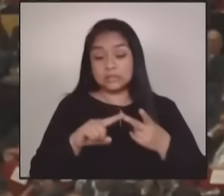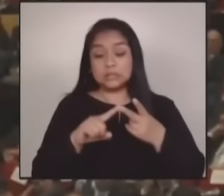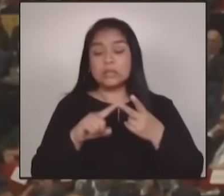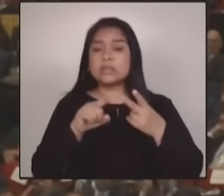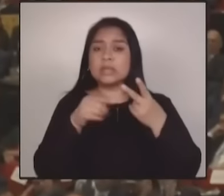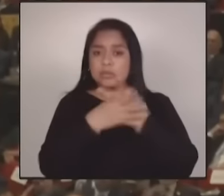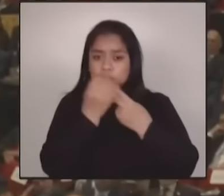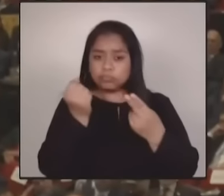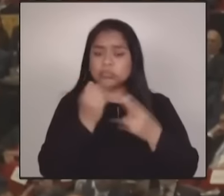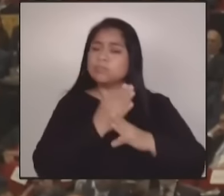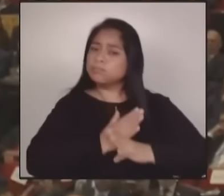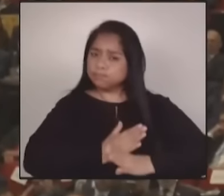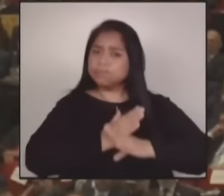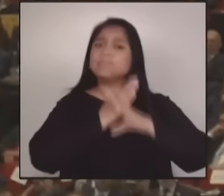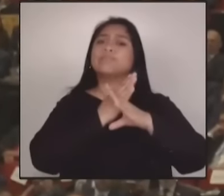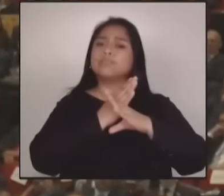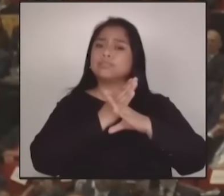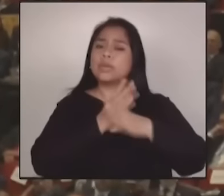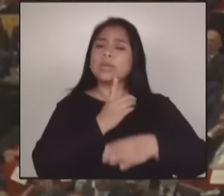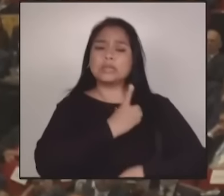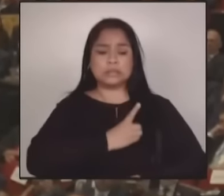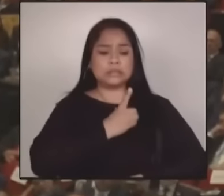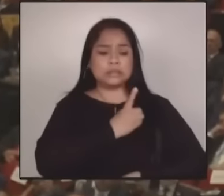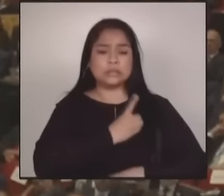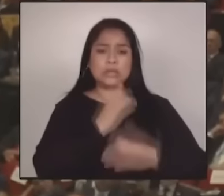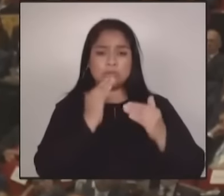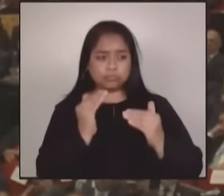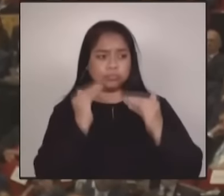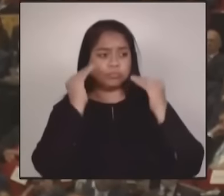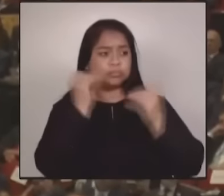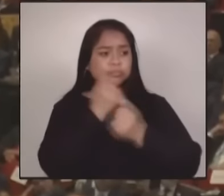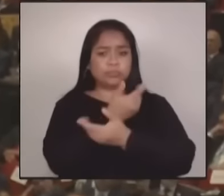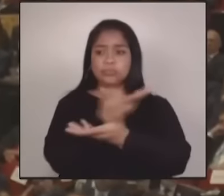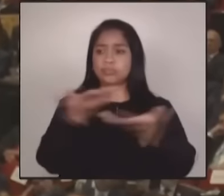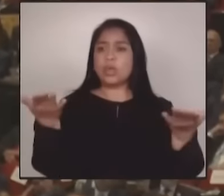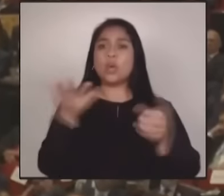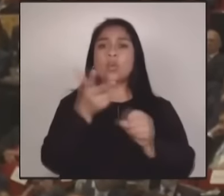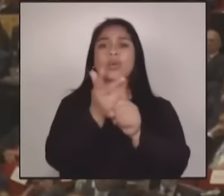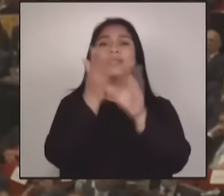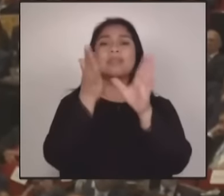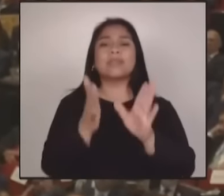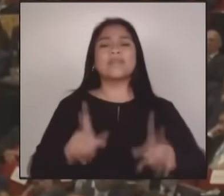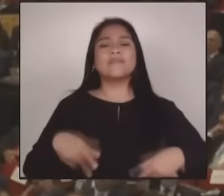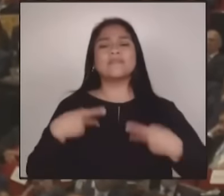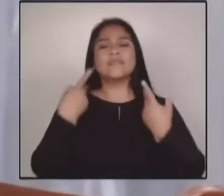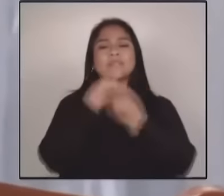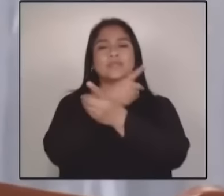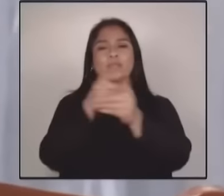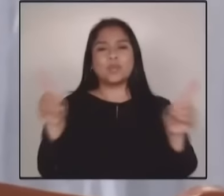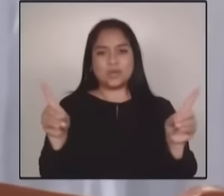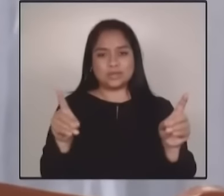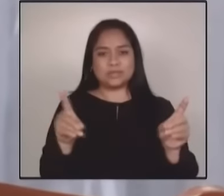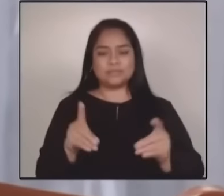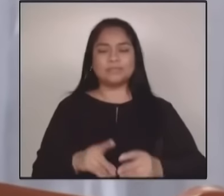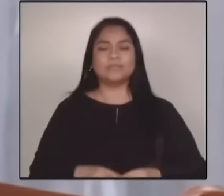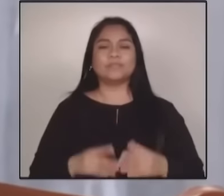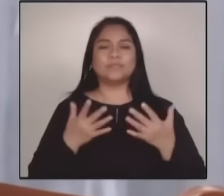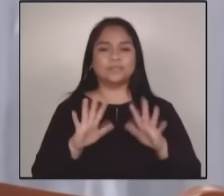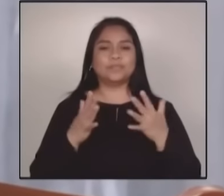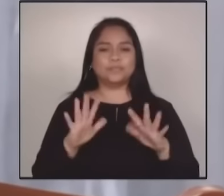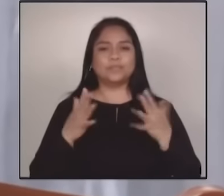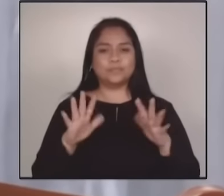han protegido el deseo soberano de los guatemaltecos de vivir en democracia.